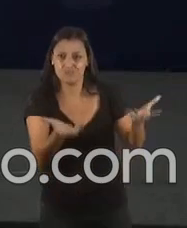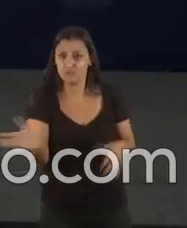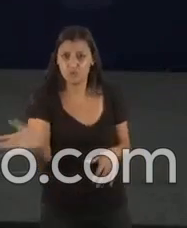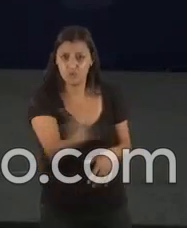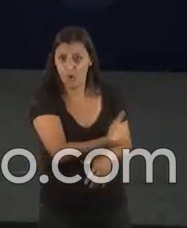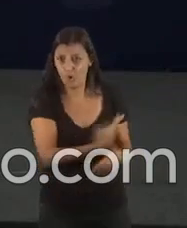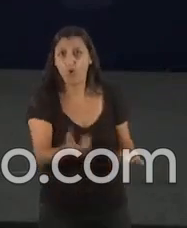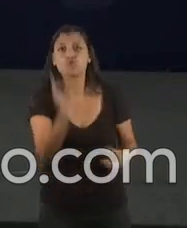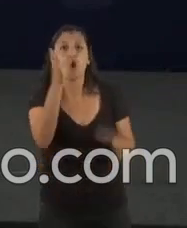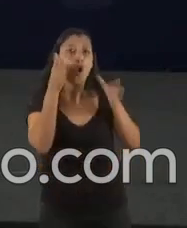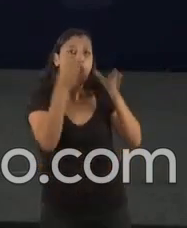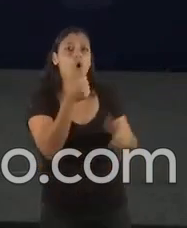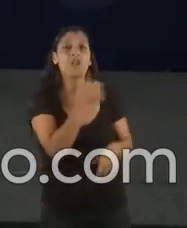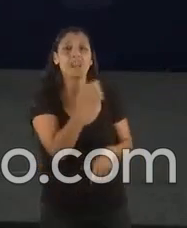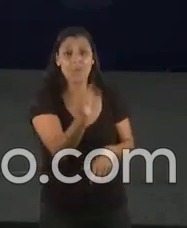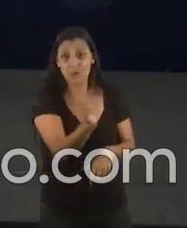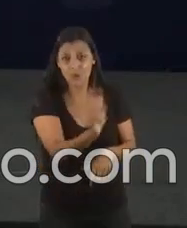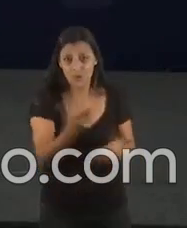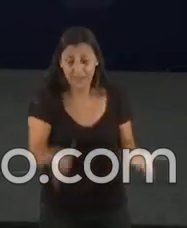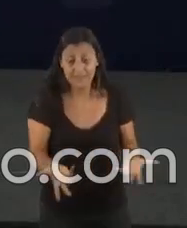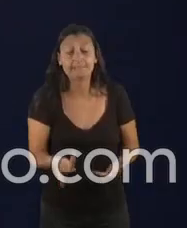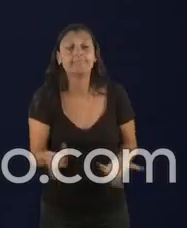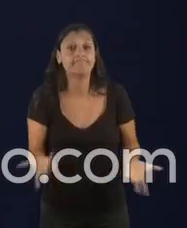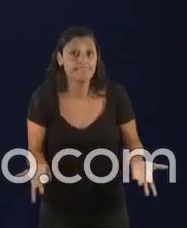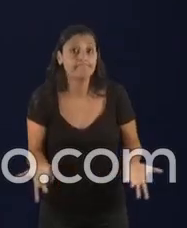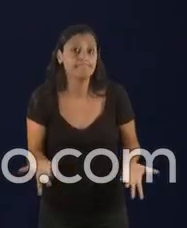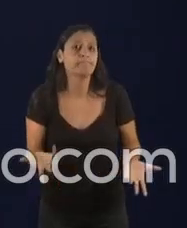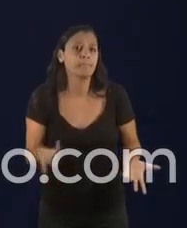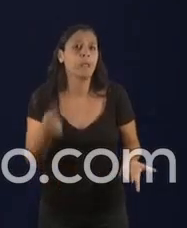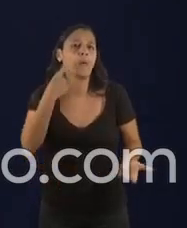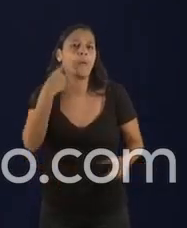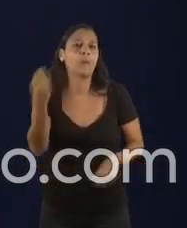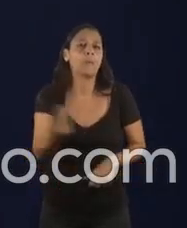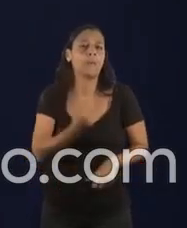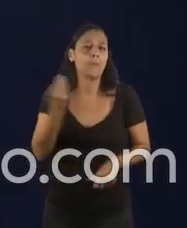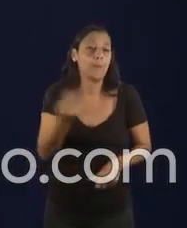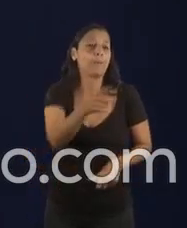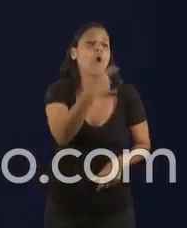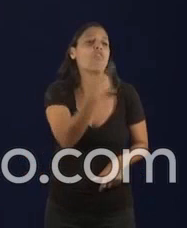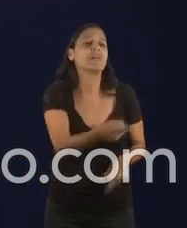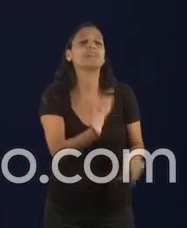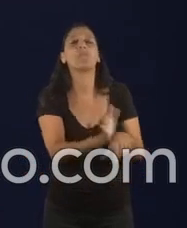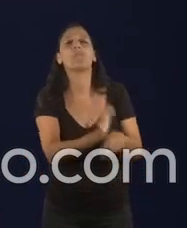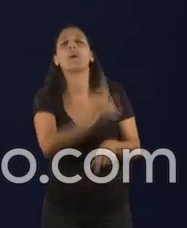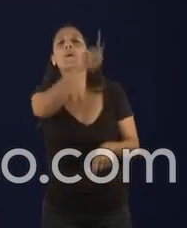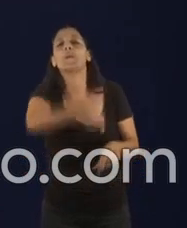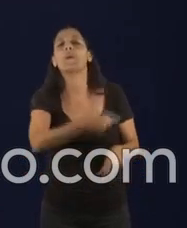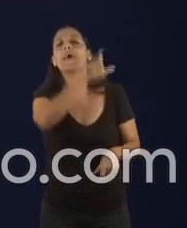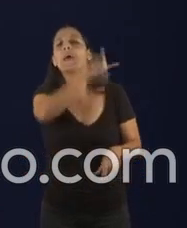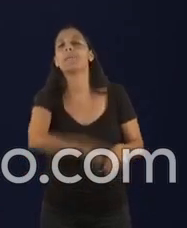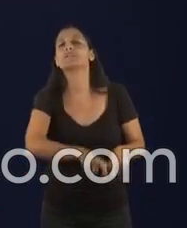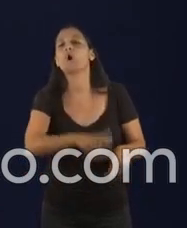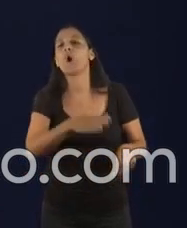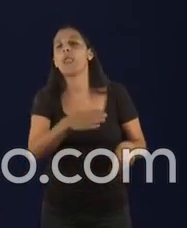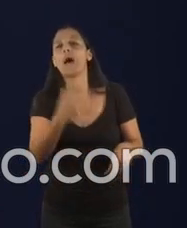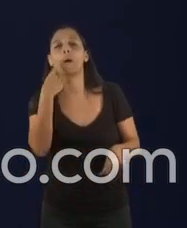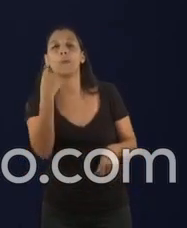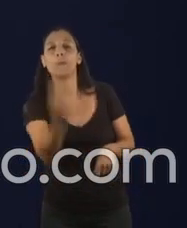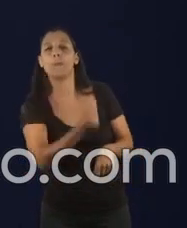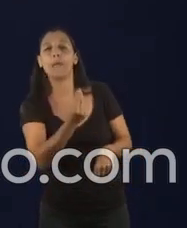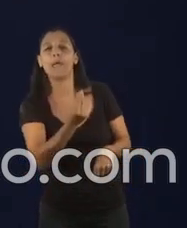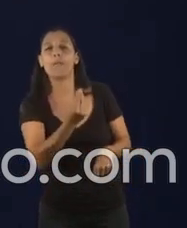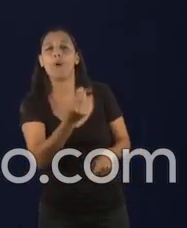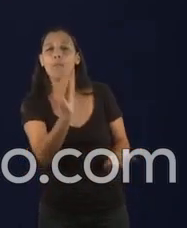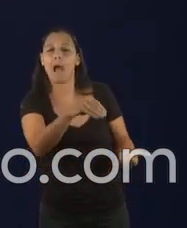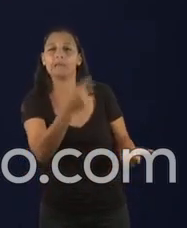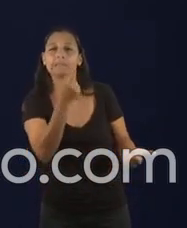eh en tal caso si hay alguna avivada como le llamas vos en la descripción O como le han llamado en lo que en Lo que leíste o en